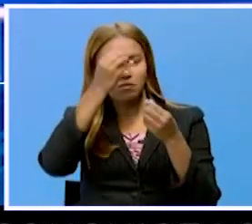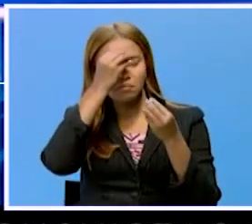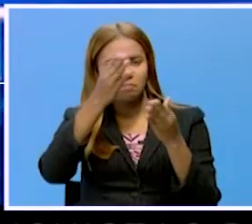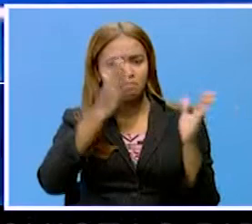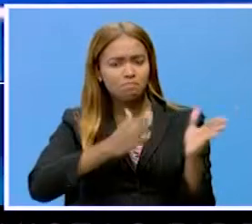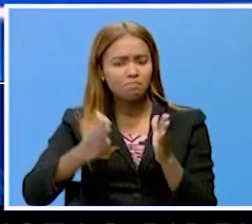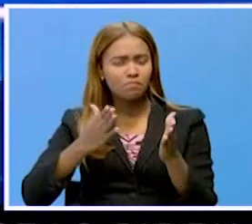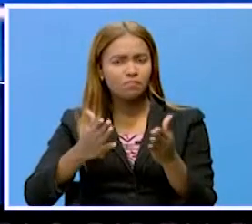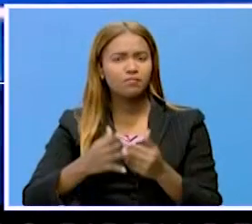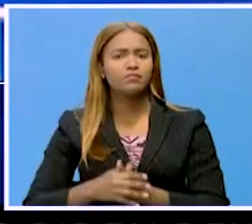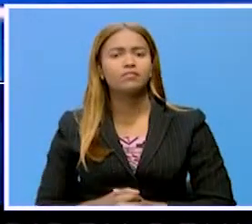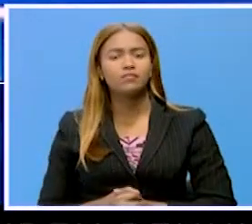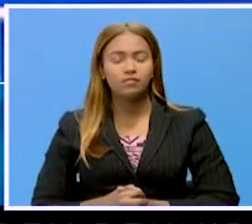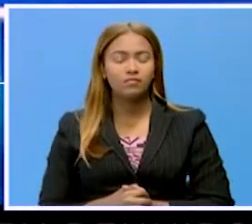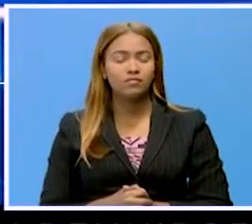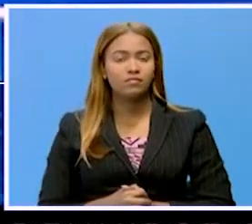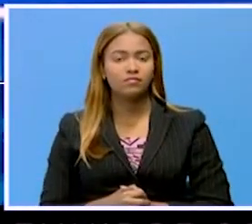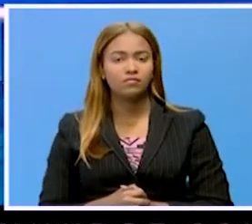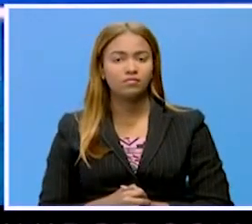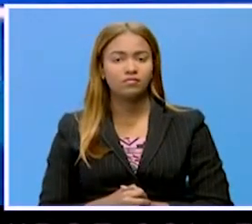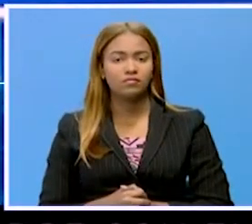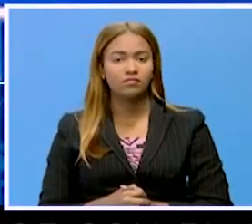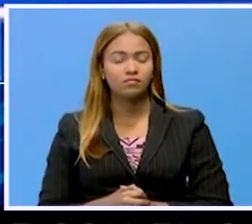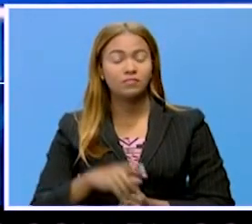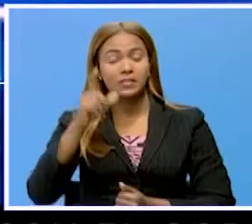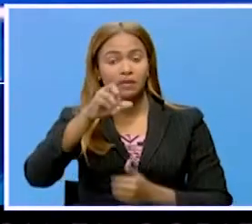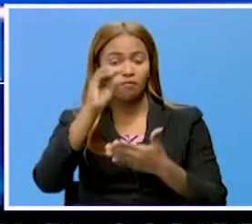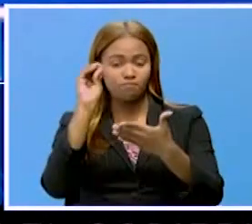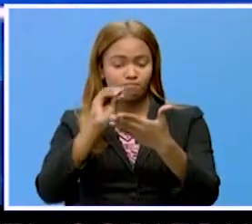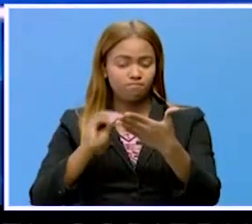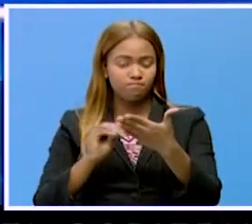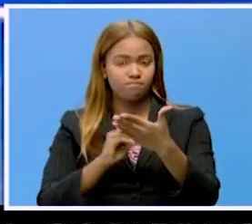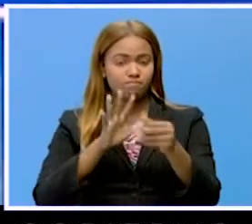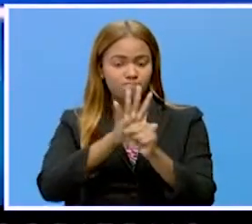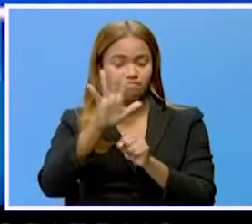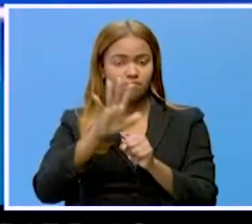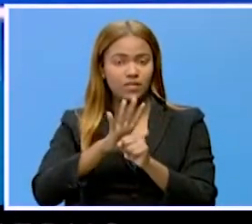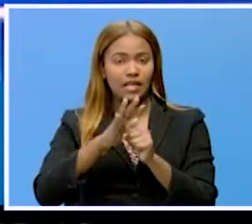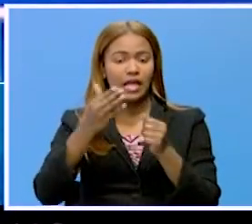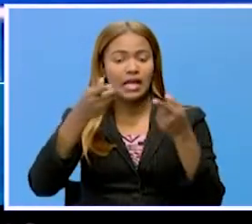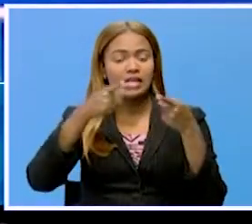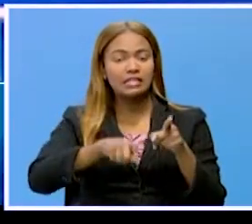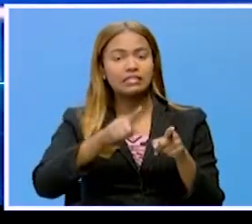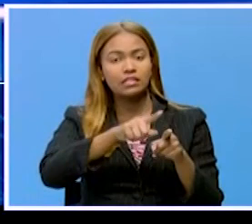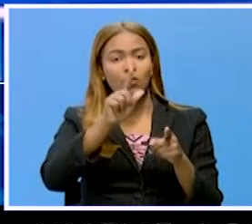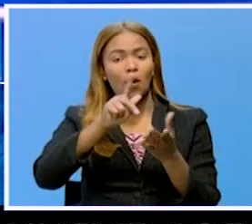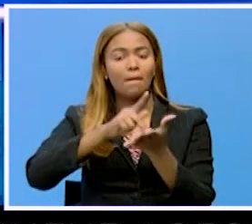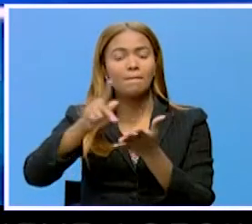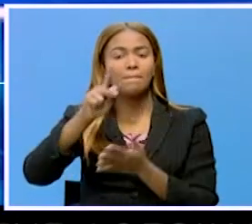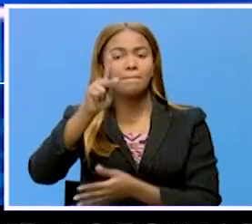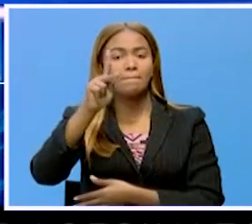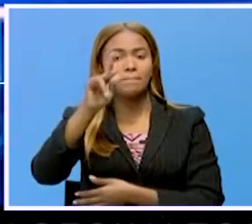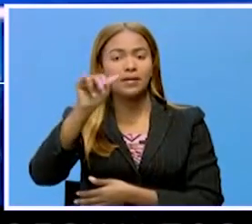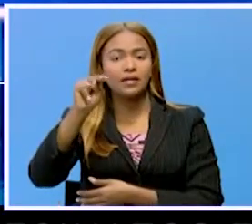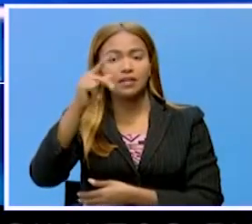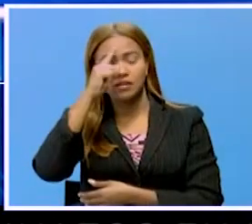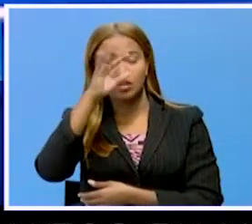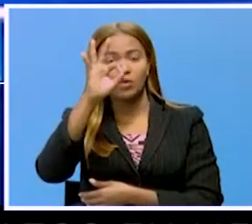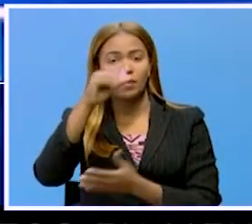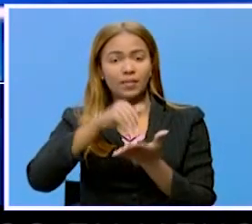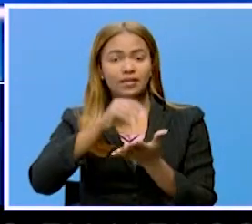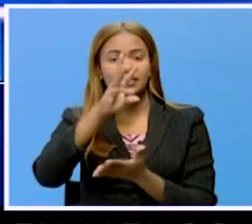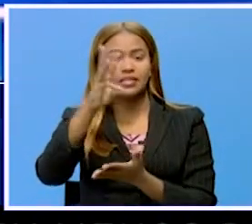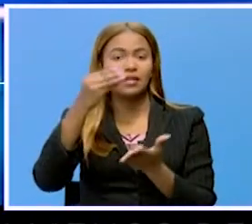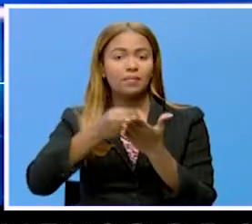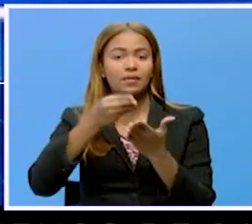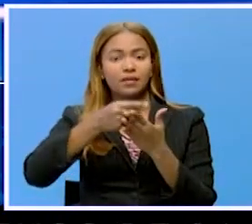por favor, doctora? Sí, llenarle el formulario, hacerle un perfil y pagar el PIN, que son 9.600 pesos